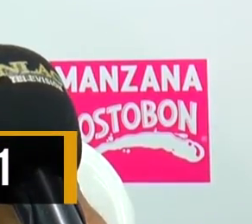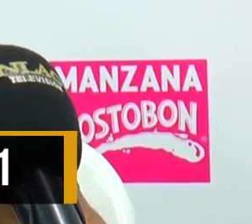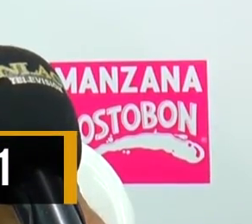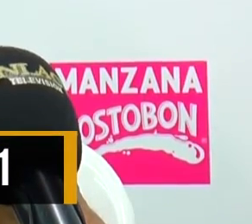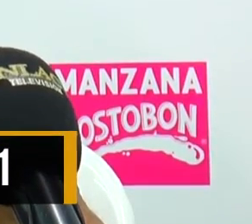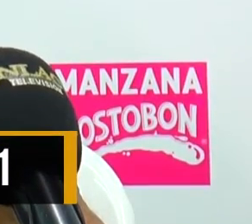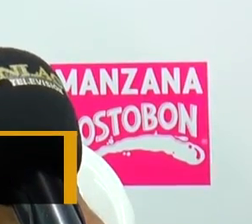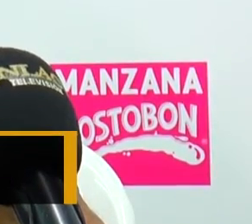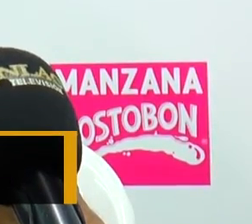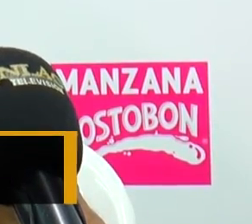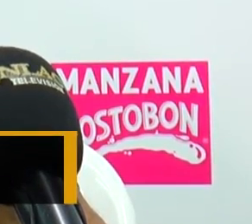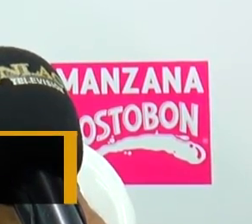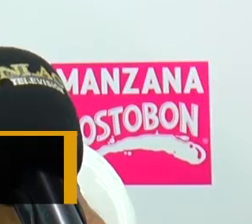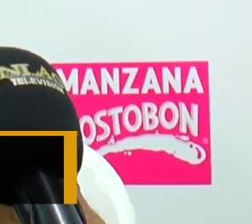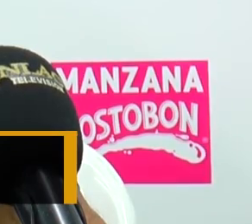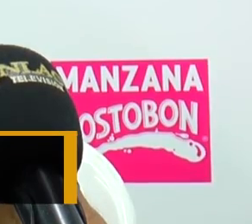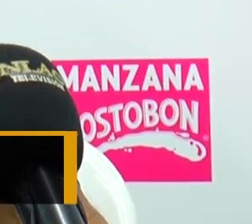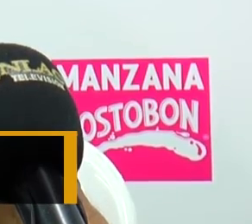2-1.